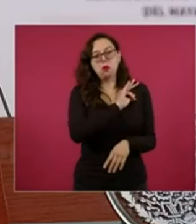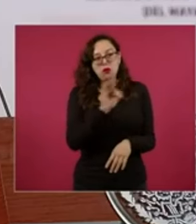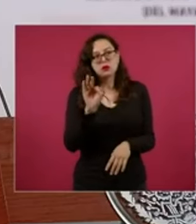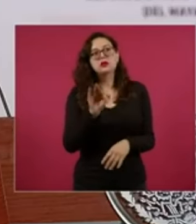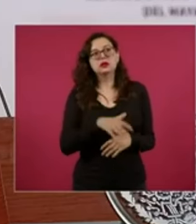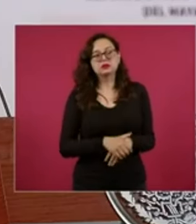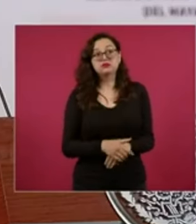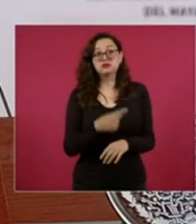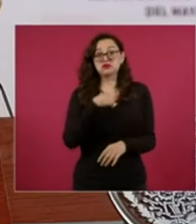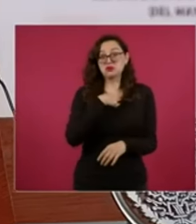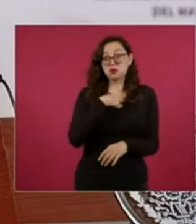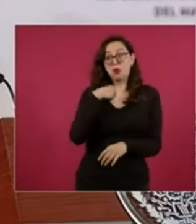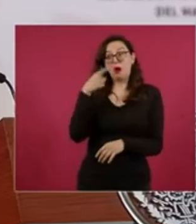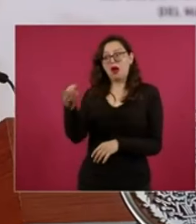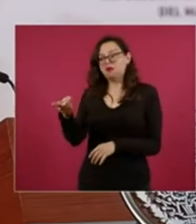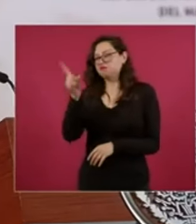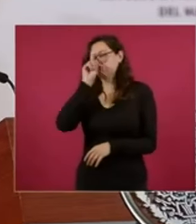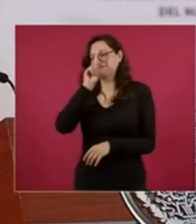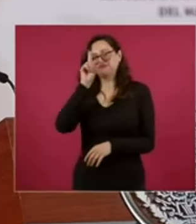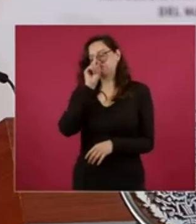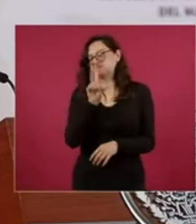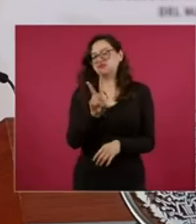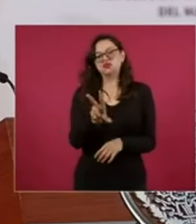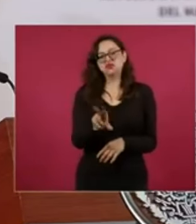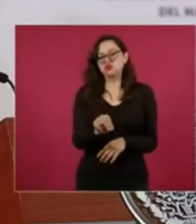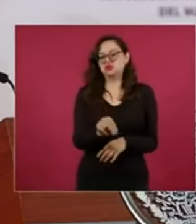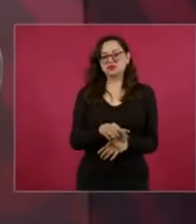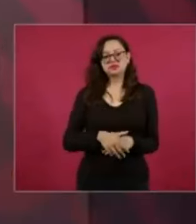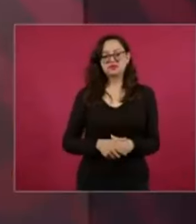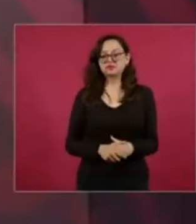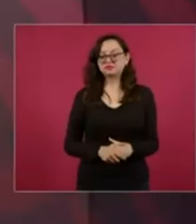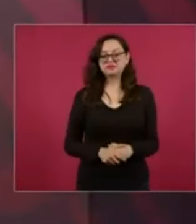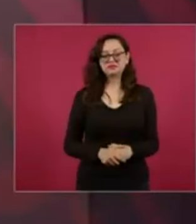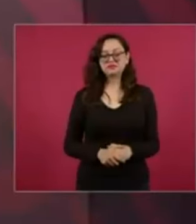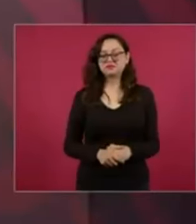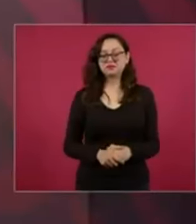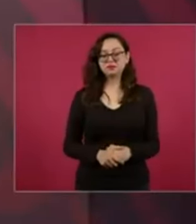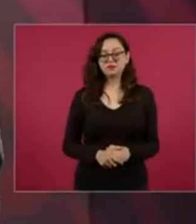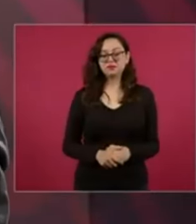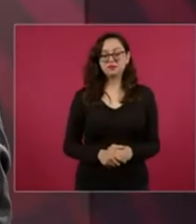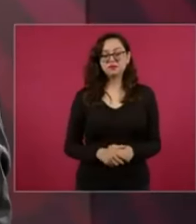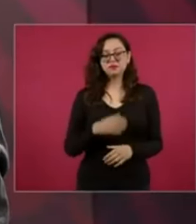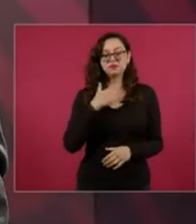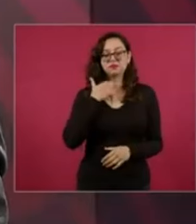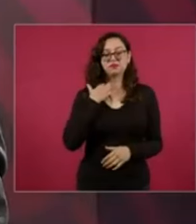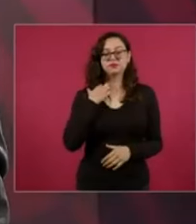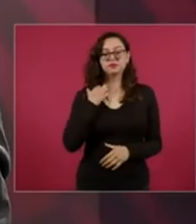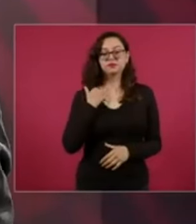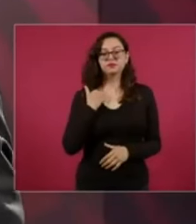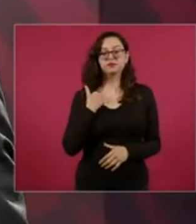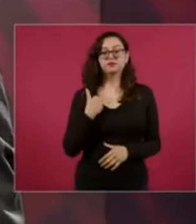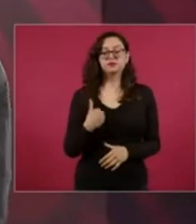consejos así lo he dicho una vez aquí platiqué porque